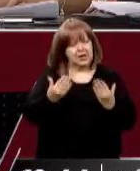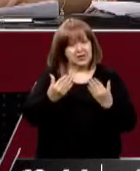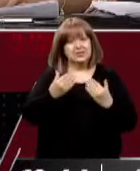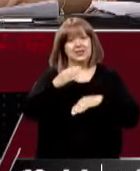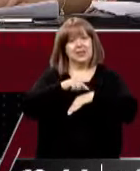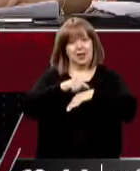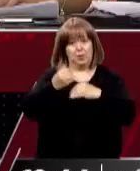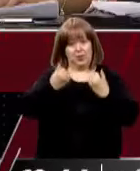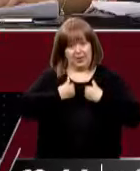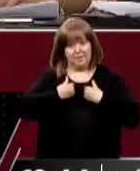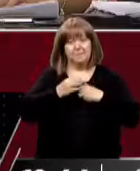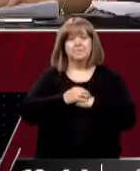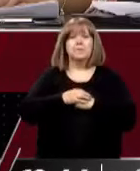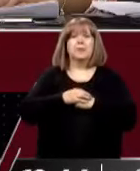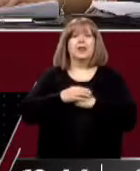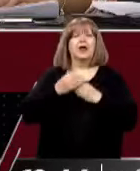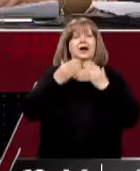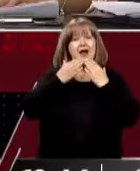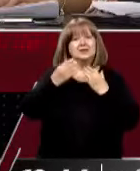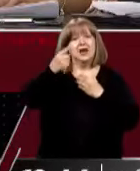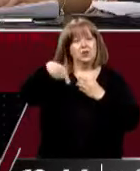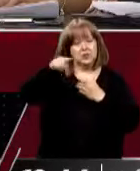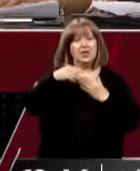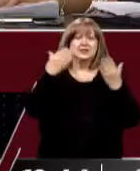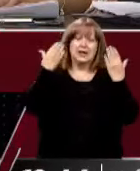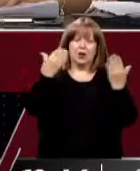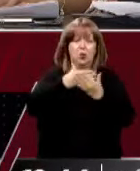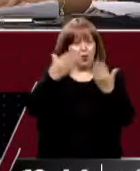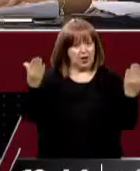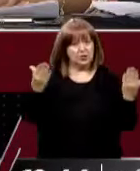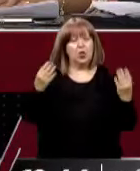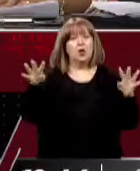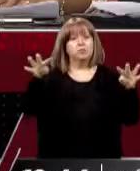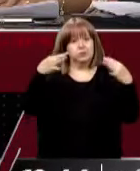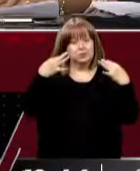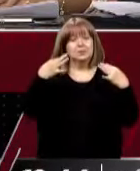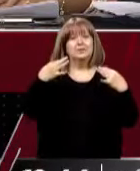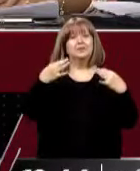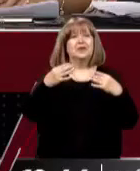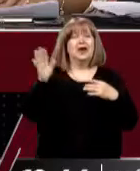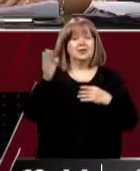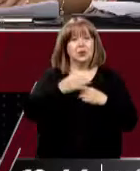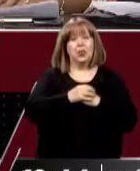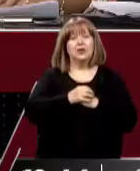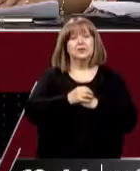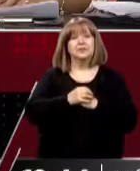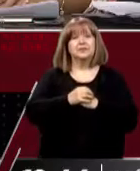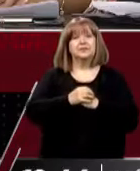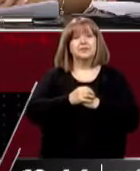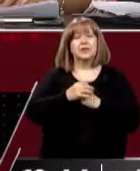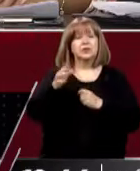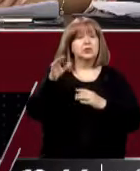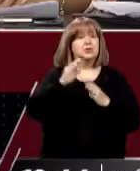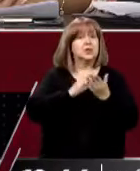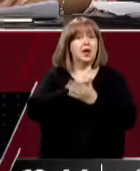tiempo. No, muchas gracias a ustedes, realmente. Un saludo a toda la gente que está viendo, a los Loncos, Inalonco, Huerquempo, que están atentos, a